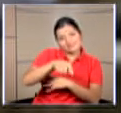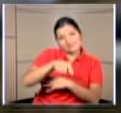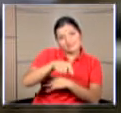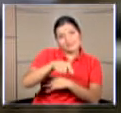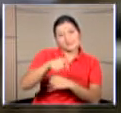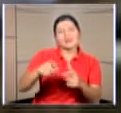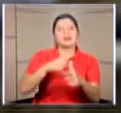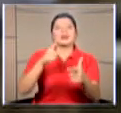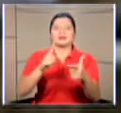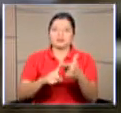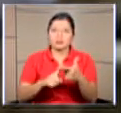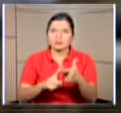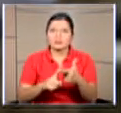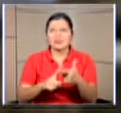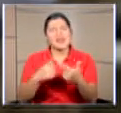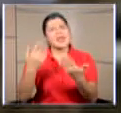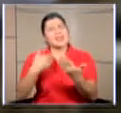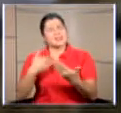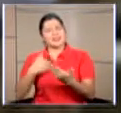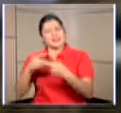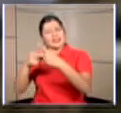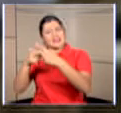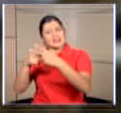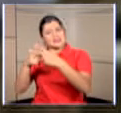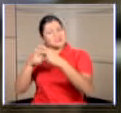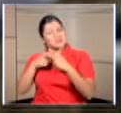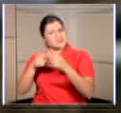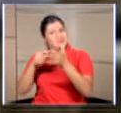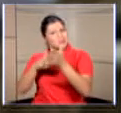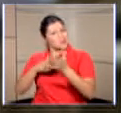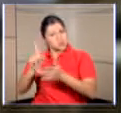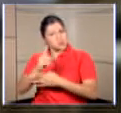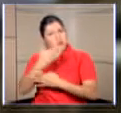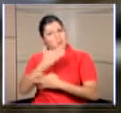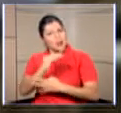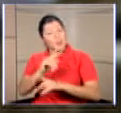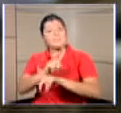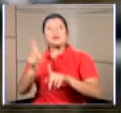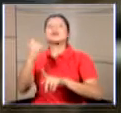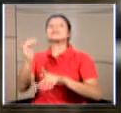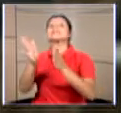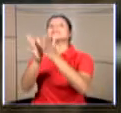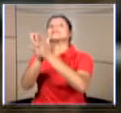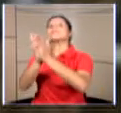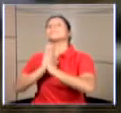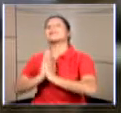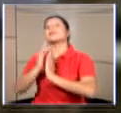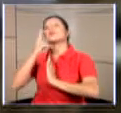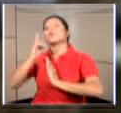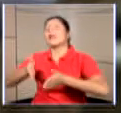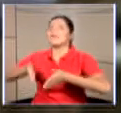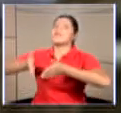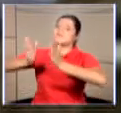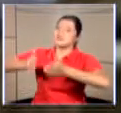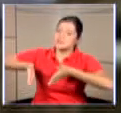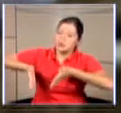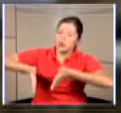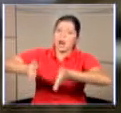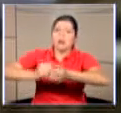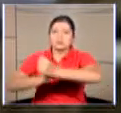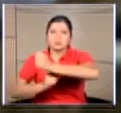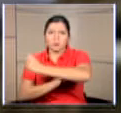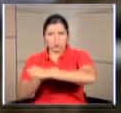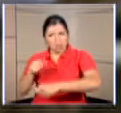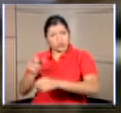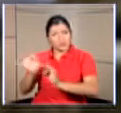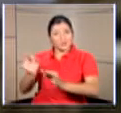obras de infraestructura, para hacer carreteras, para hacer puertos o cuestiones de ese tipo. Pero vea que nos estamos endeudando en parte para pagar salario,